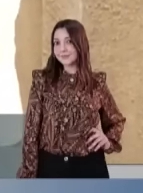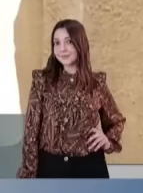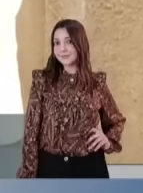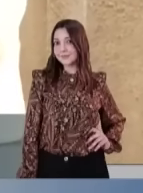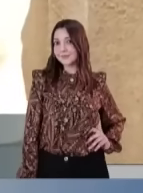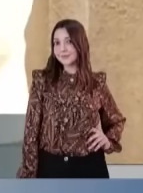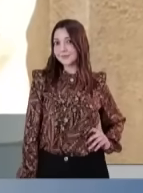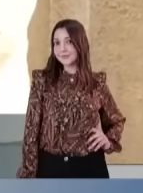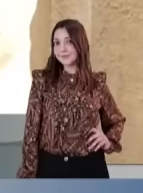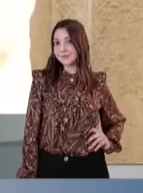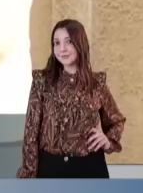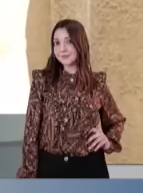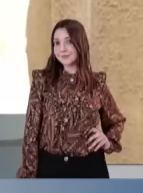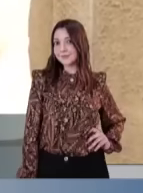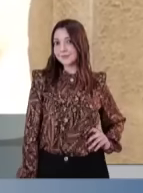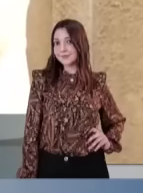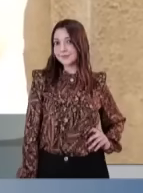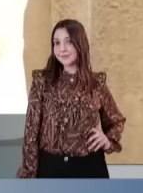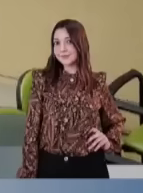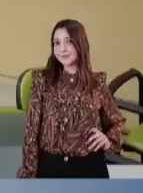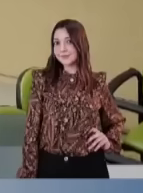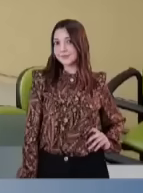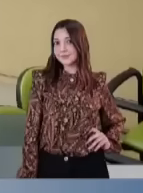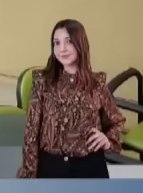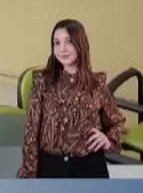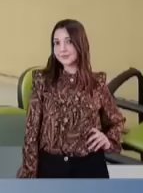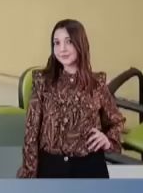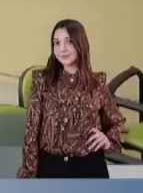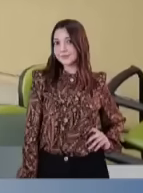es la razón de todo esto? O sea,